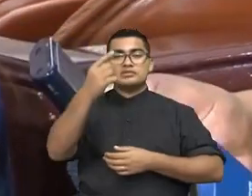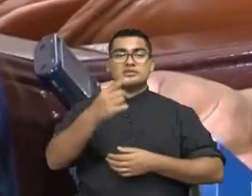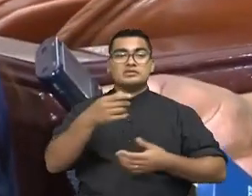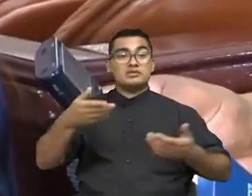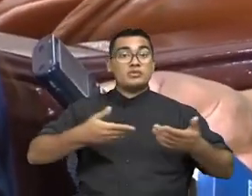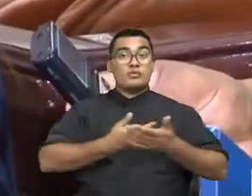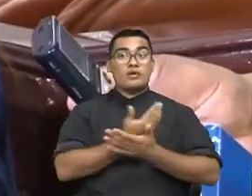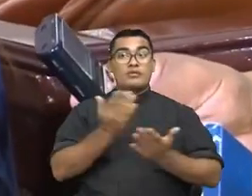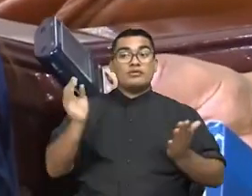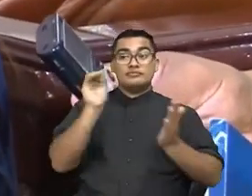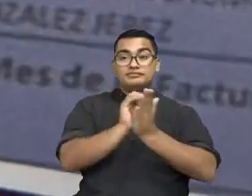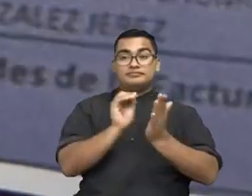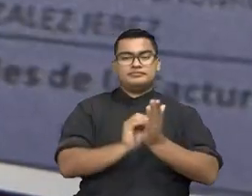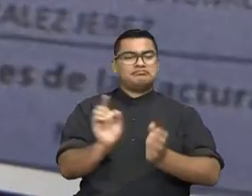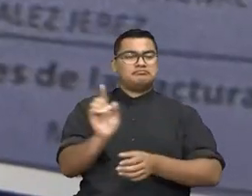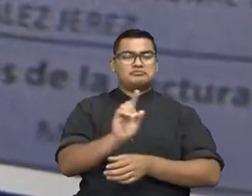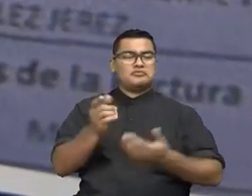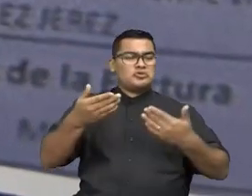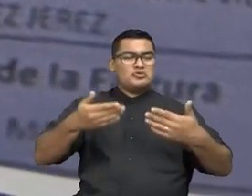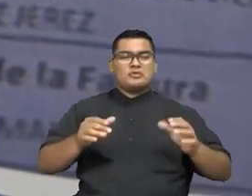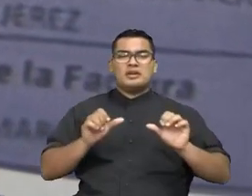absolutamente algo nuevo.